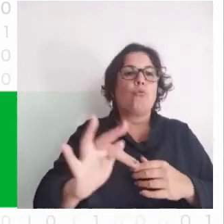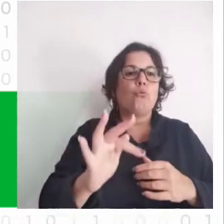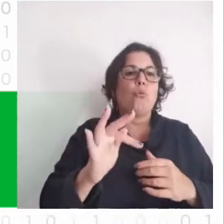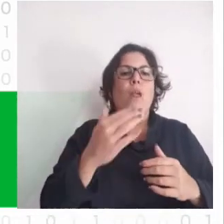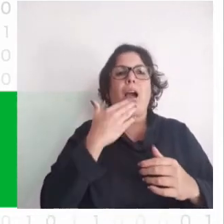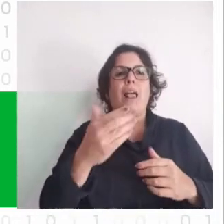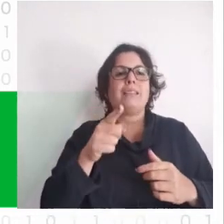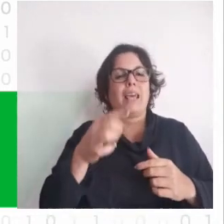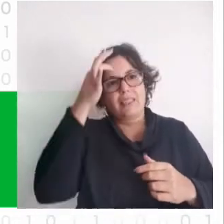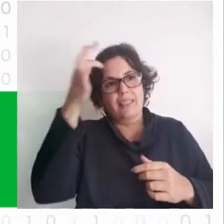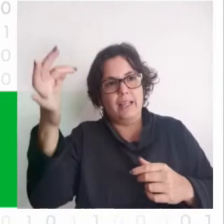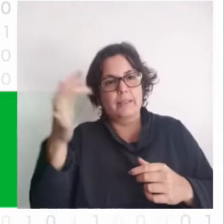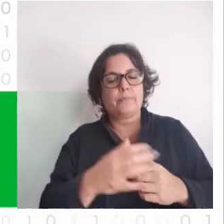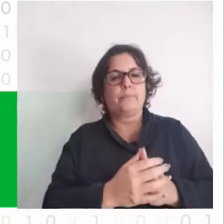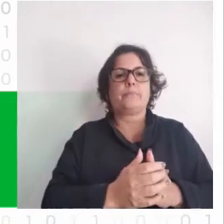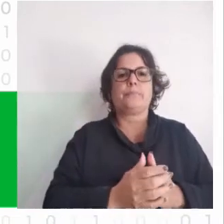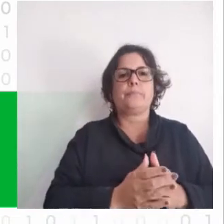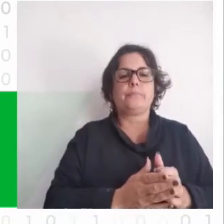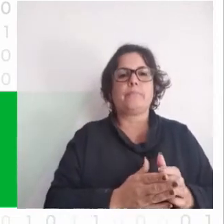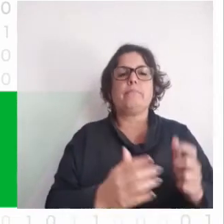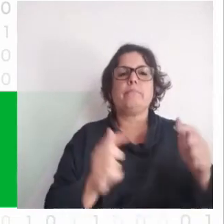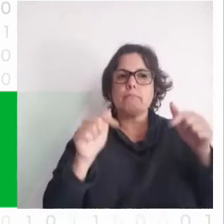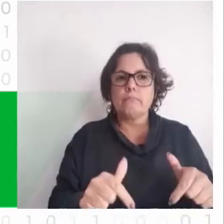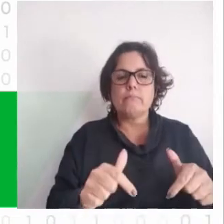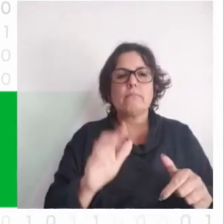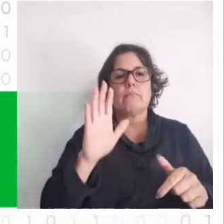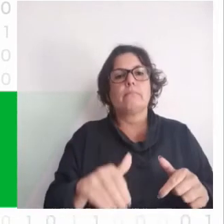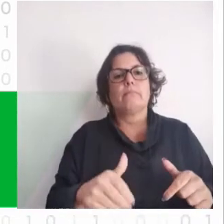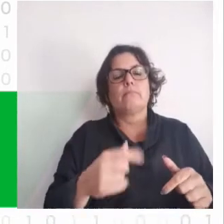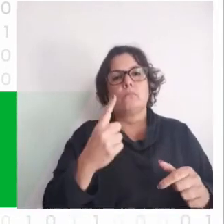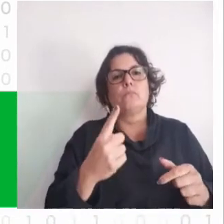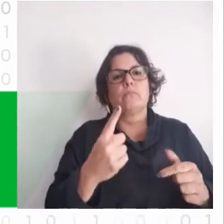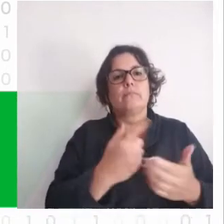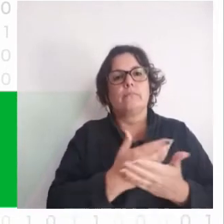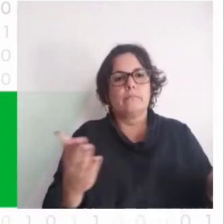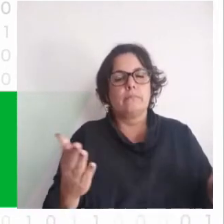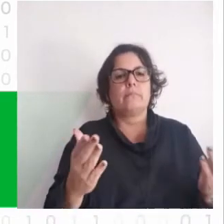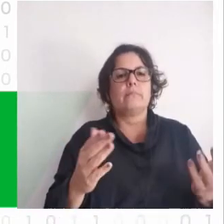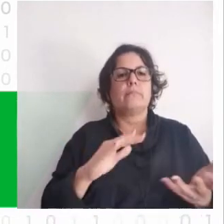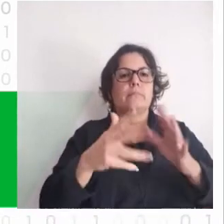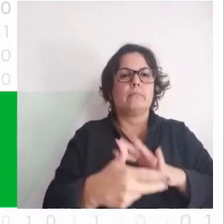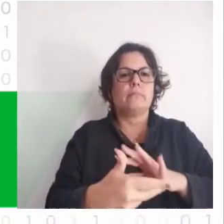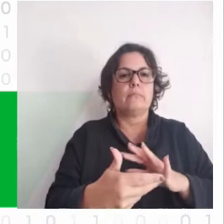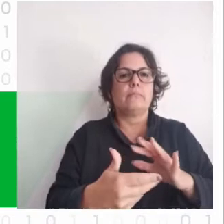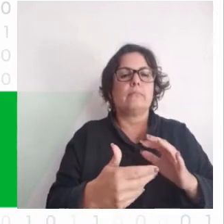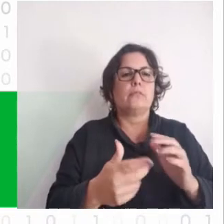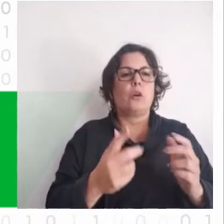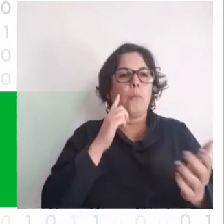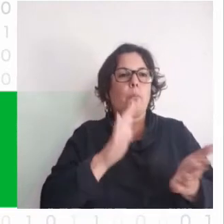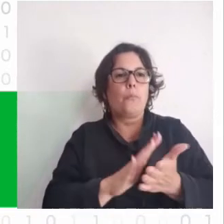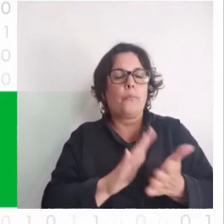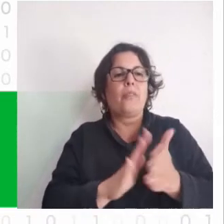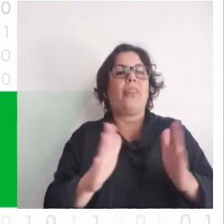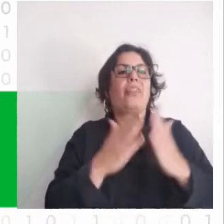técnica. Esto es una nota para presentarlo de manera piloto al diario La Nación en Buenos